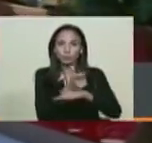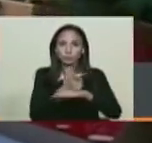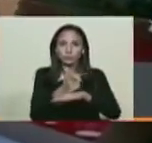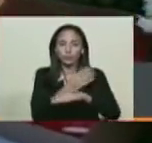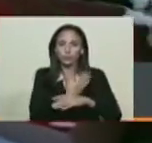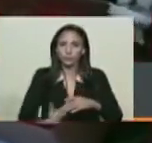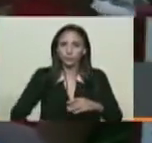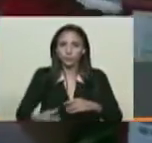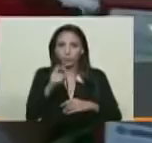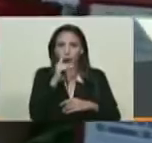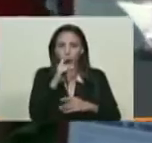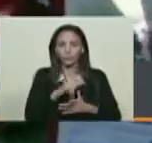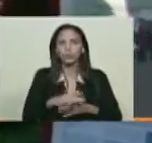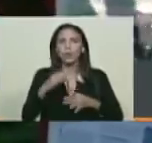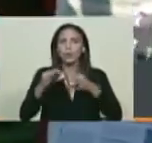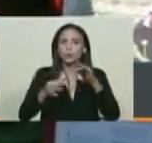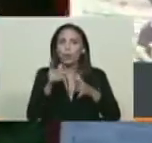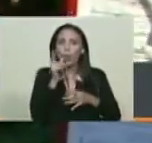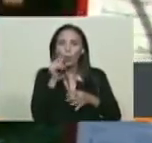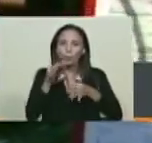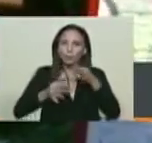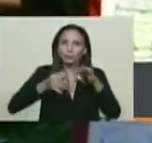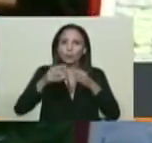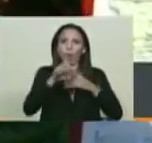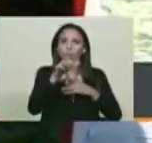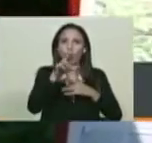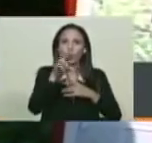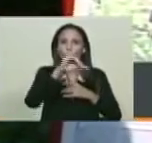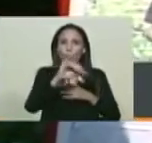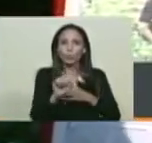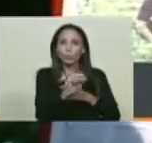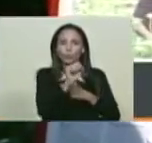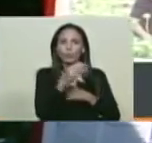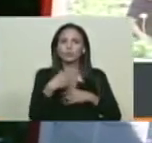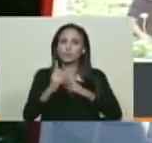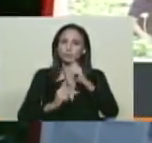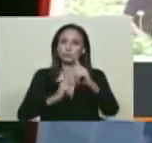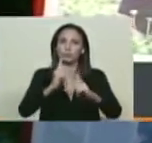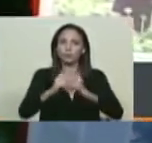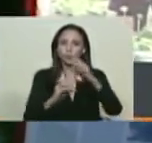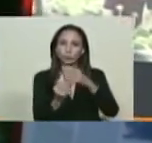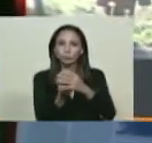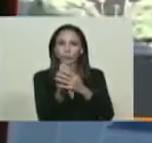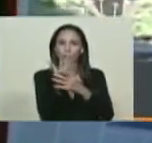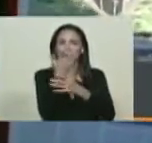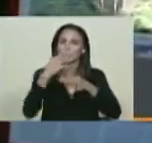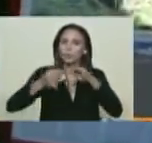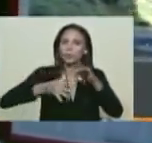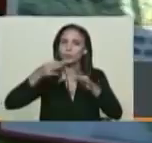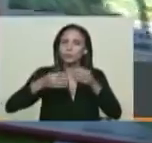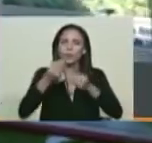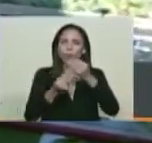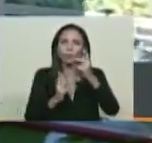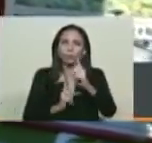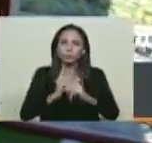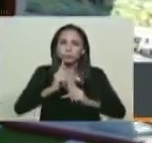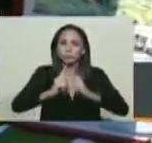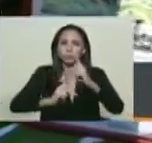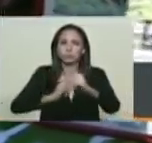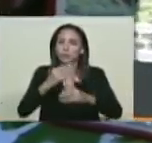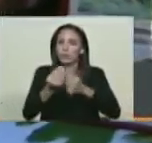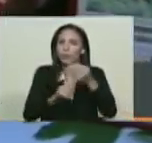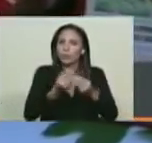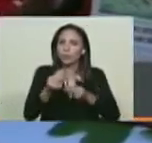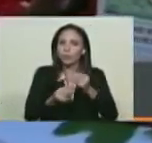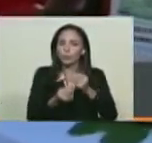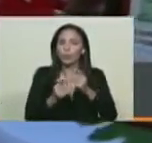Yo quiero darle la palabra a Luis Hadrat. Él es productor de flores, para que él explique este proceso. Y luego quisiera